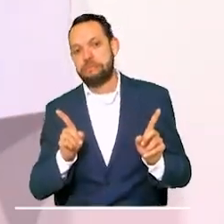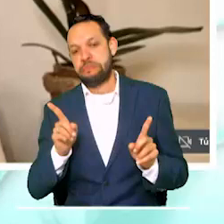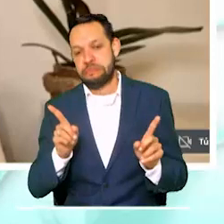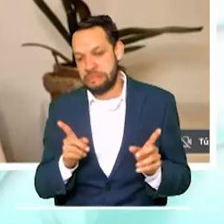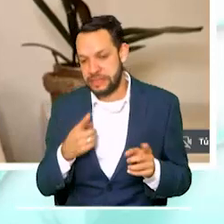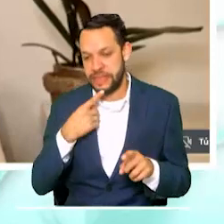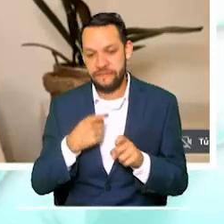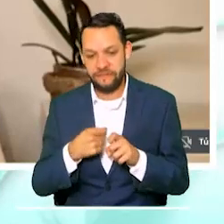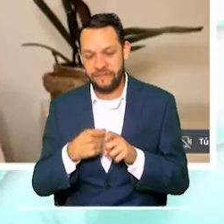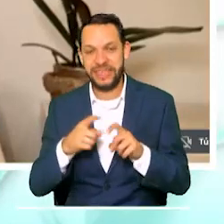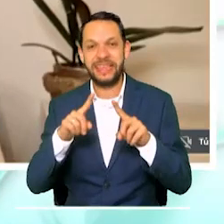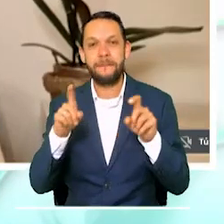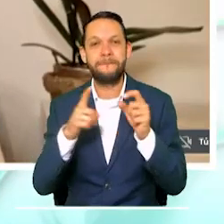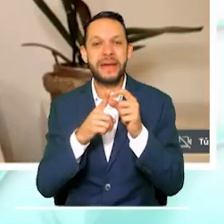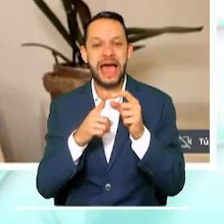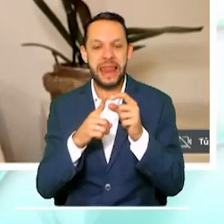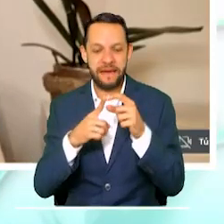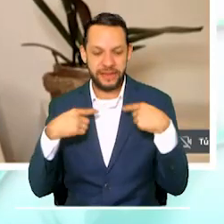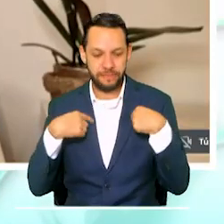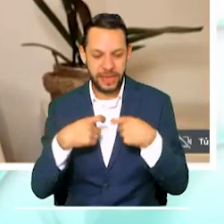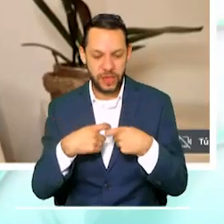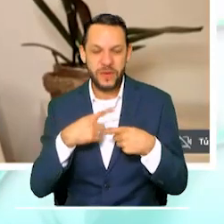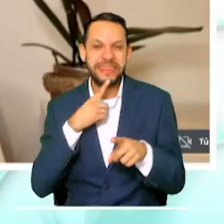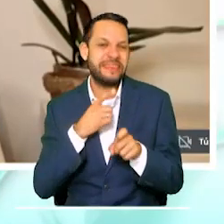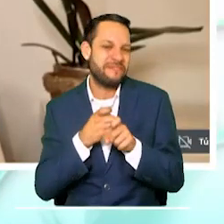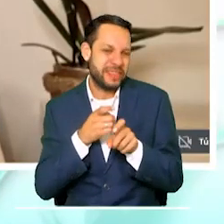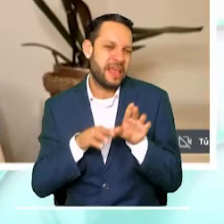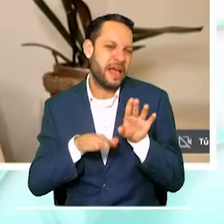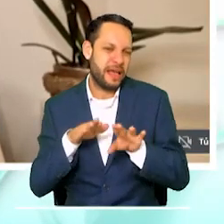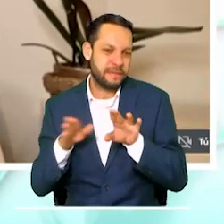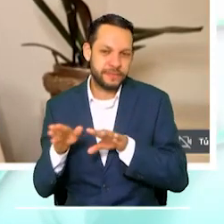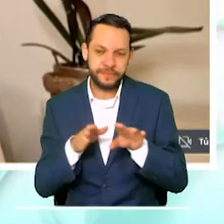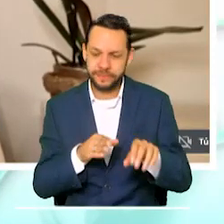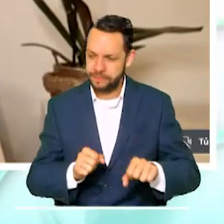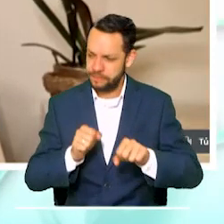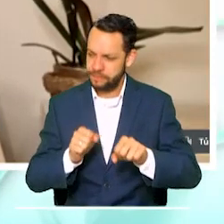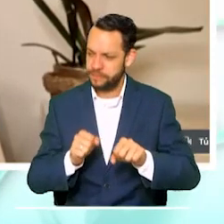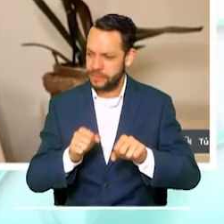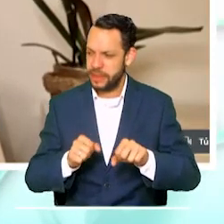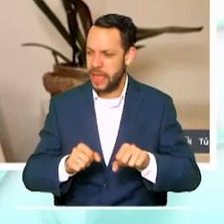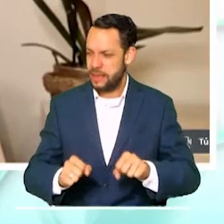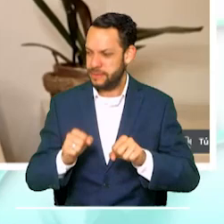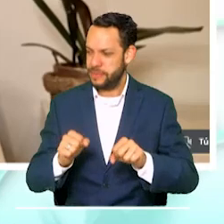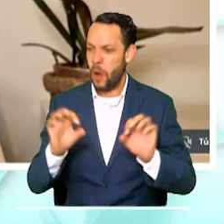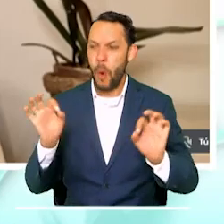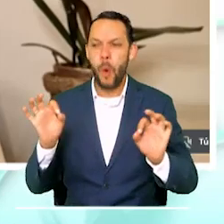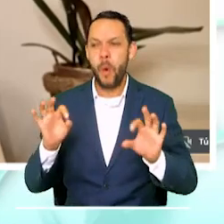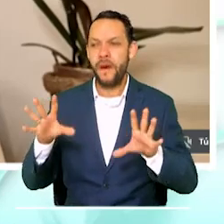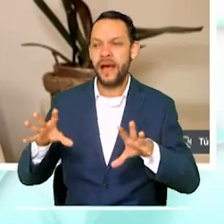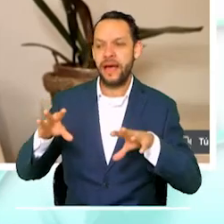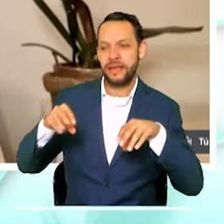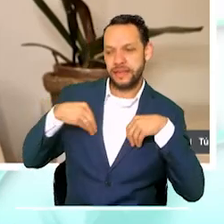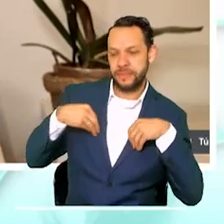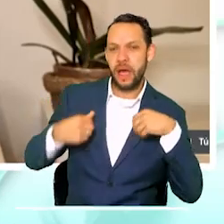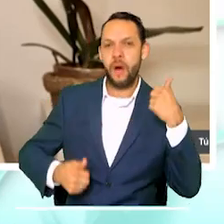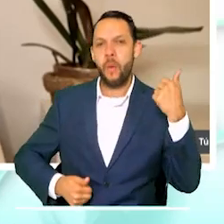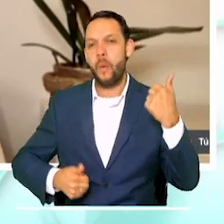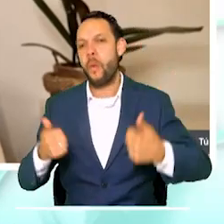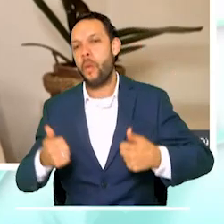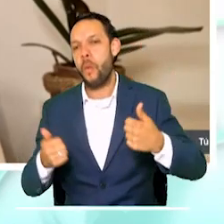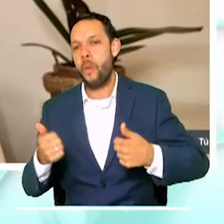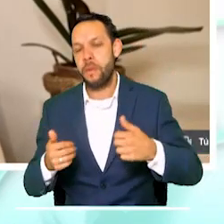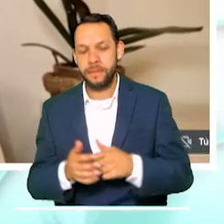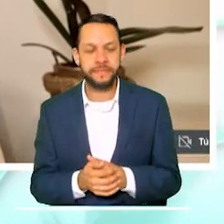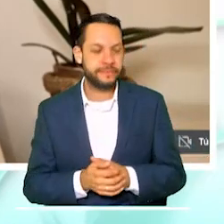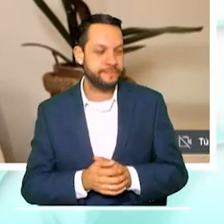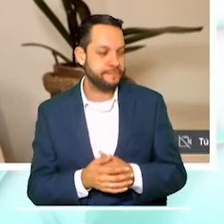complejos. Entonces, ¿cuál es la clave? ¿Resistir o aceptar, como decía la doctora Andrea Camila?